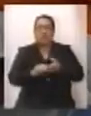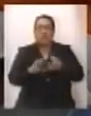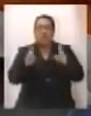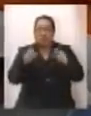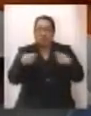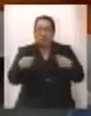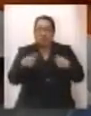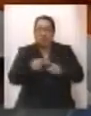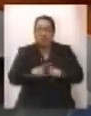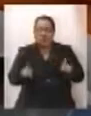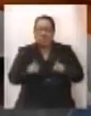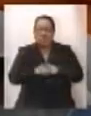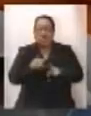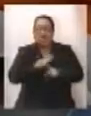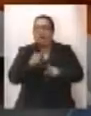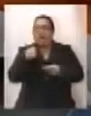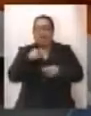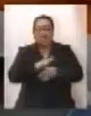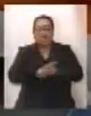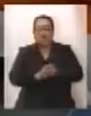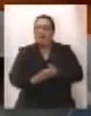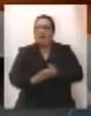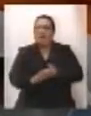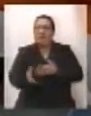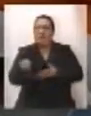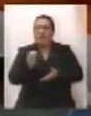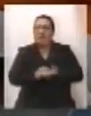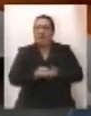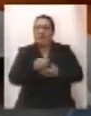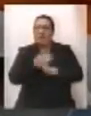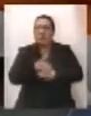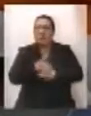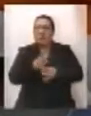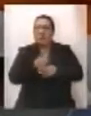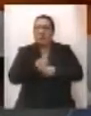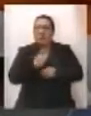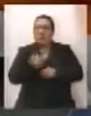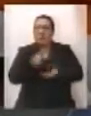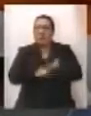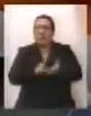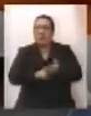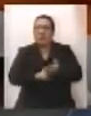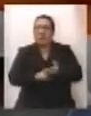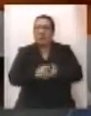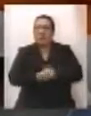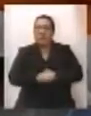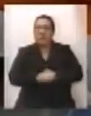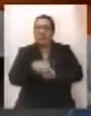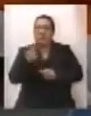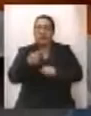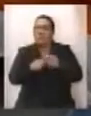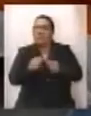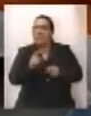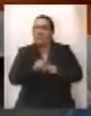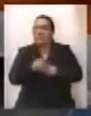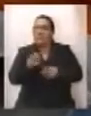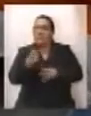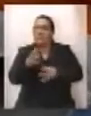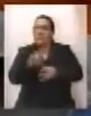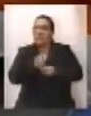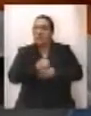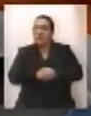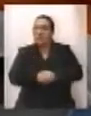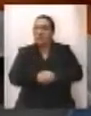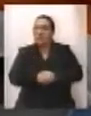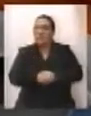gasto, pero el Estado no se va a perjudicar. Reitero, a través de la captación de otros impuestos, como es el impuesto general a las ventas, van a